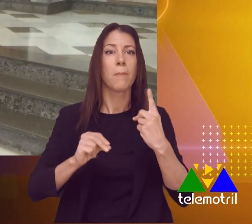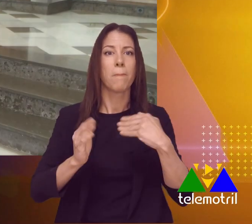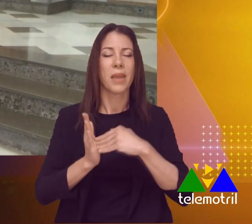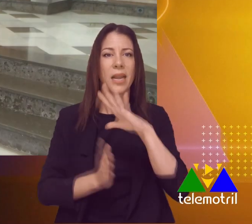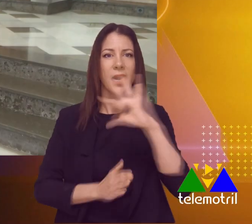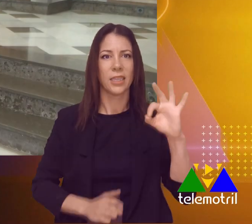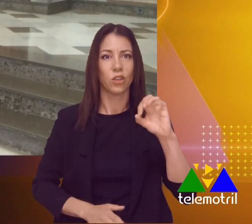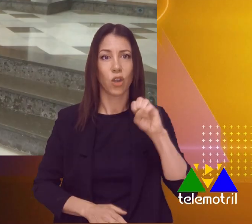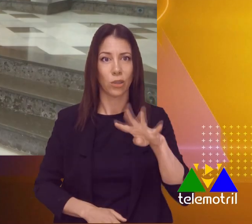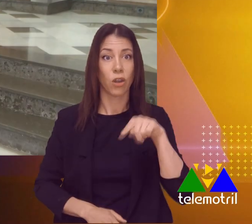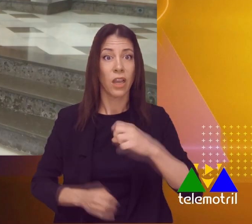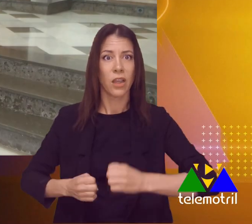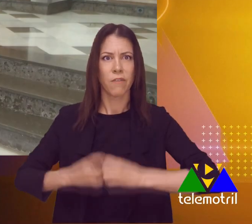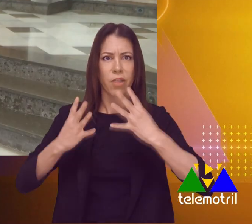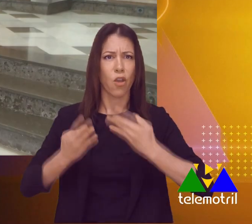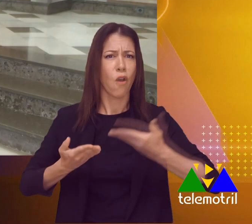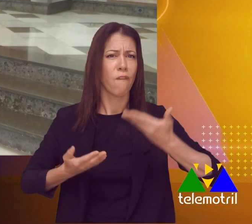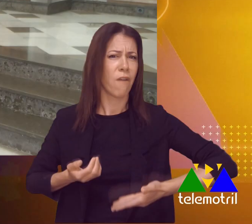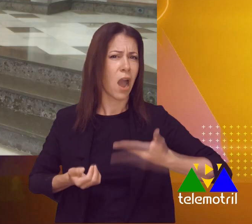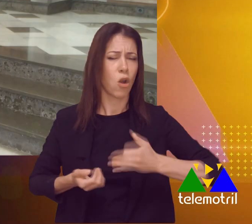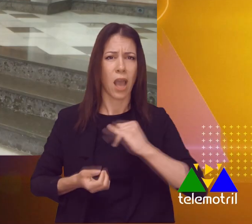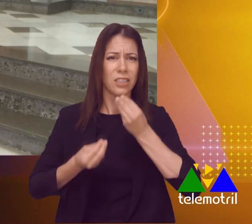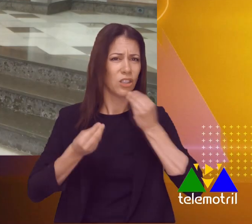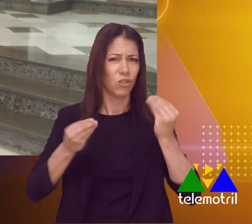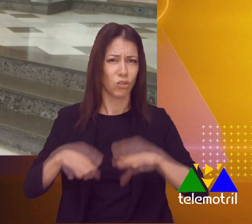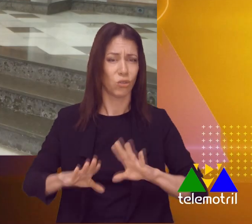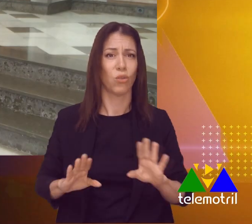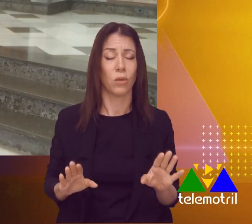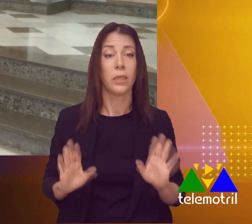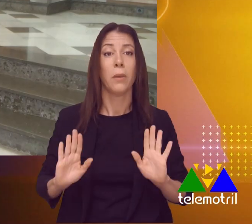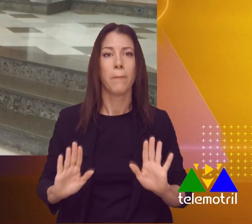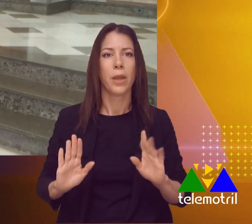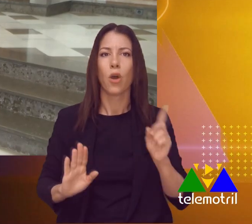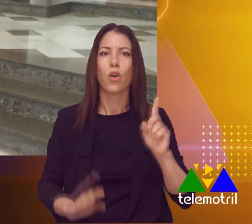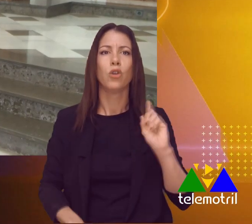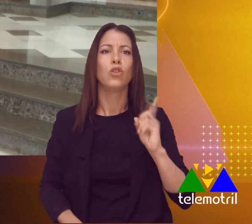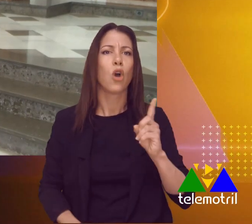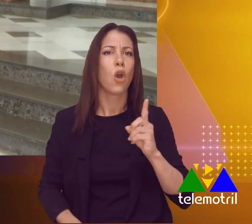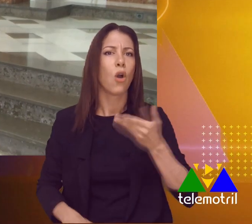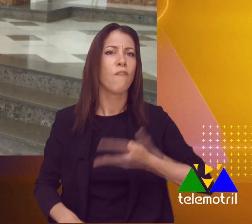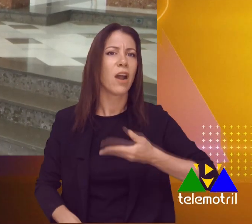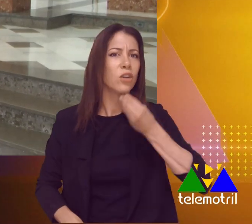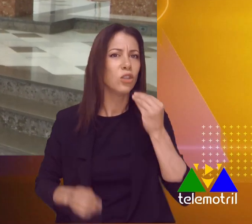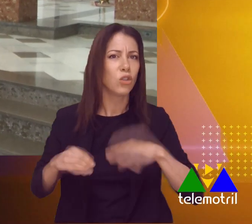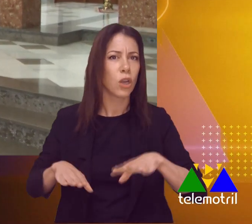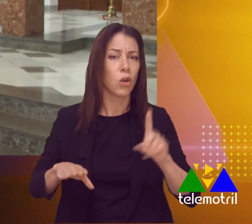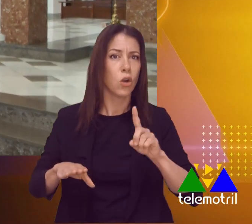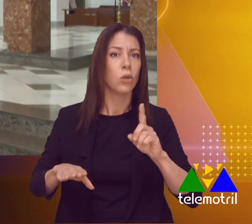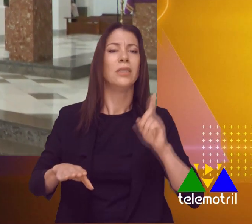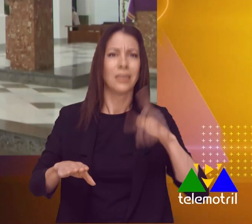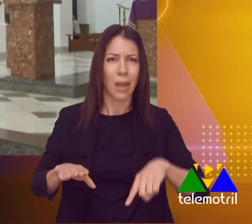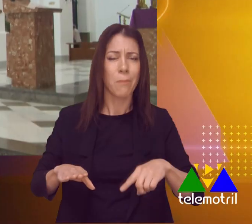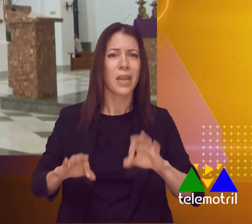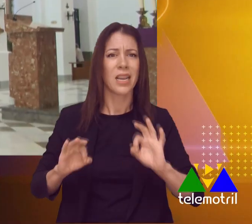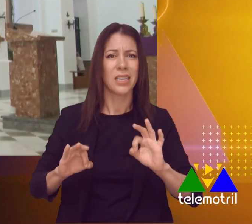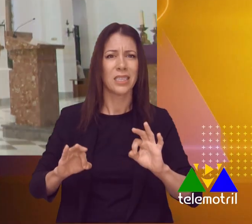estamos hablando de un edificio de un gran valor histórico. Pero no solo un gran valor histórico, sino también un gran valor patrimonial,